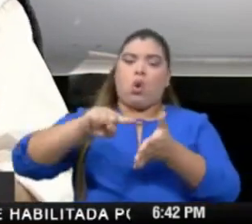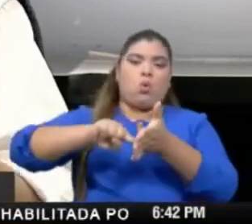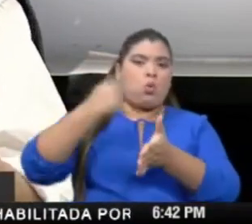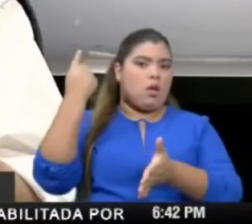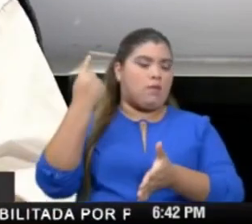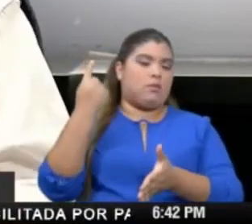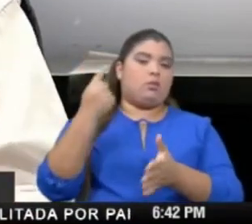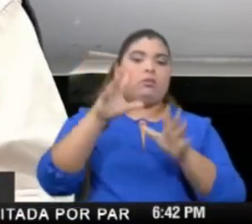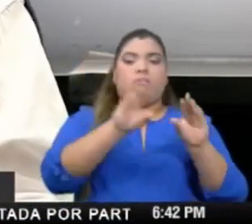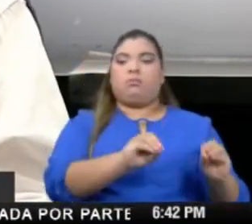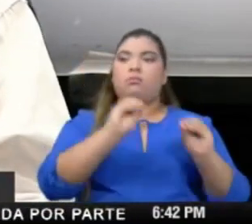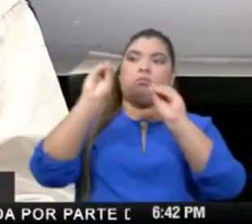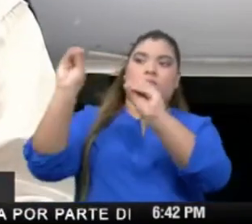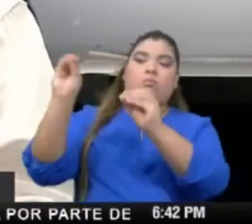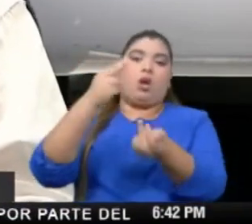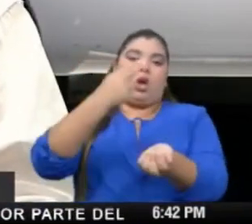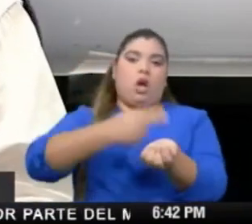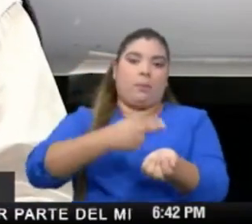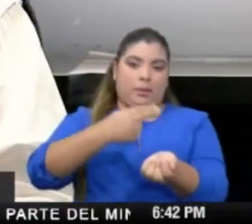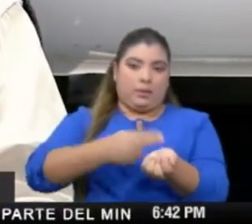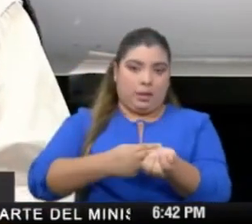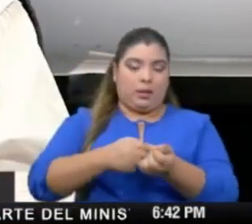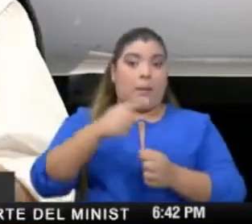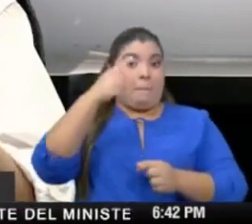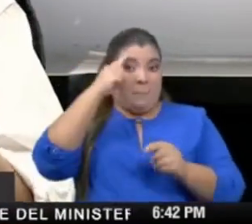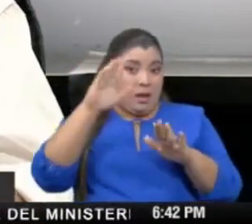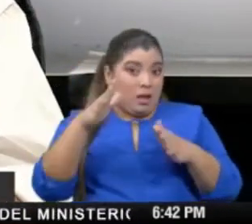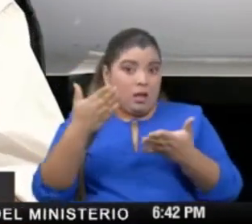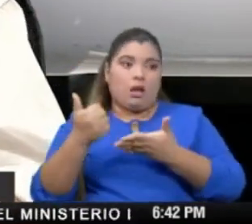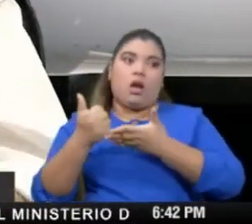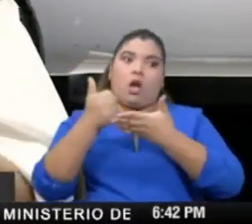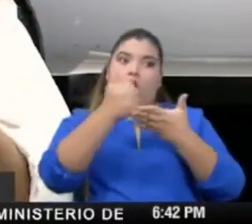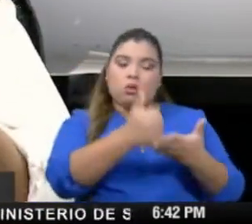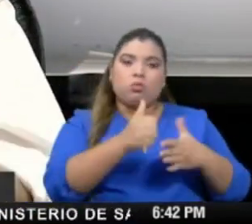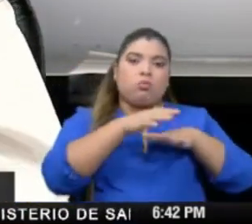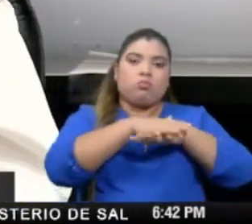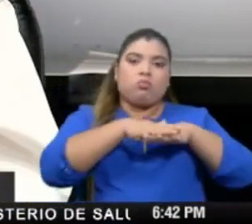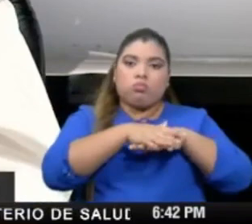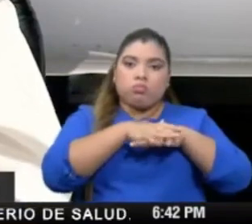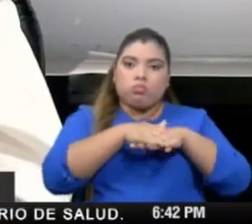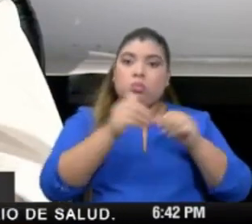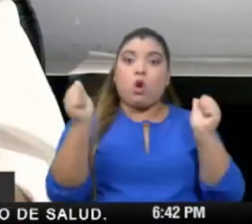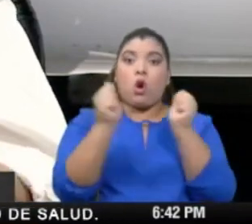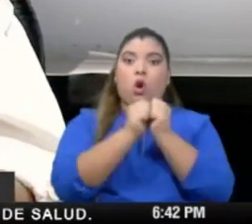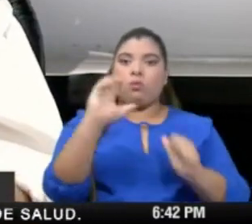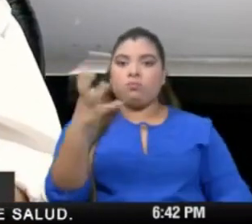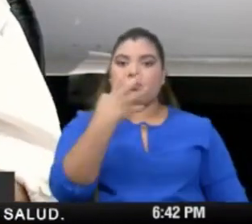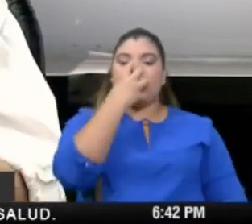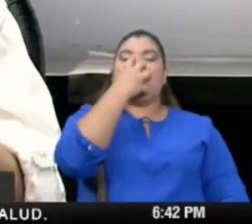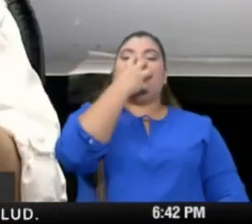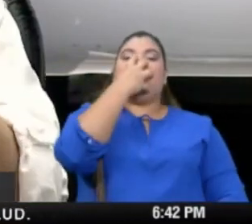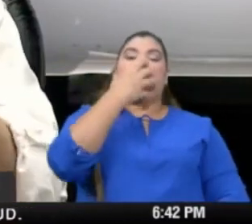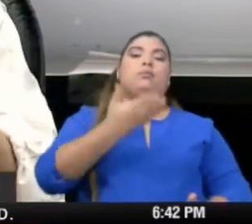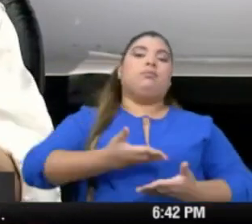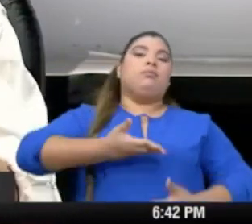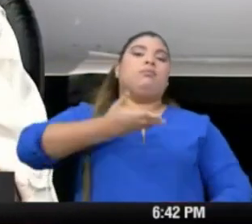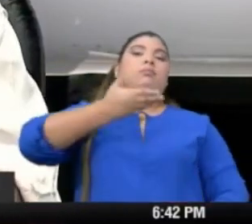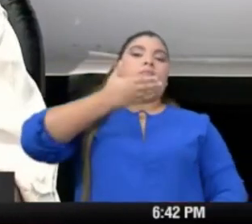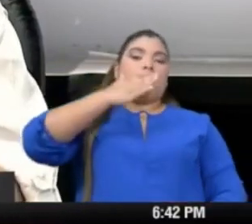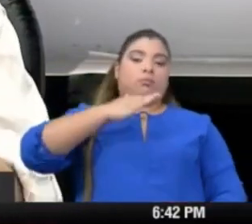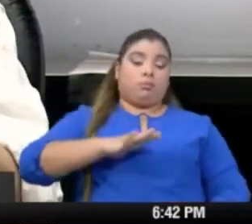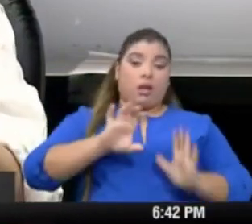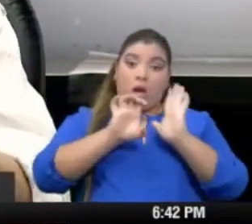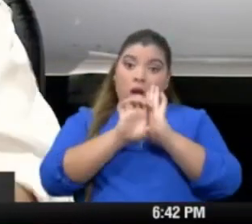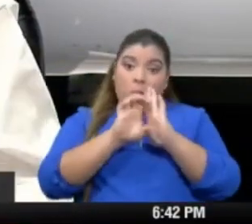porque hay que mandarlo a un hospital para recibir terapia con oxígeno, porque si no